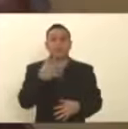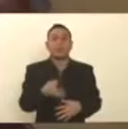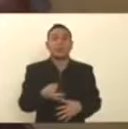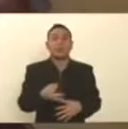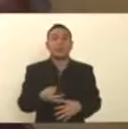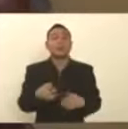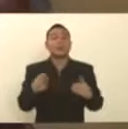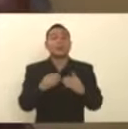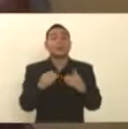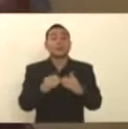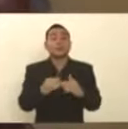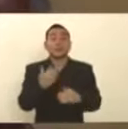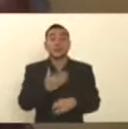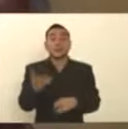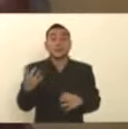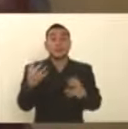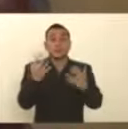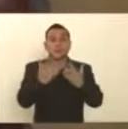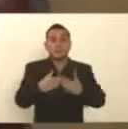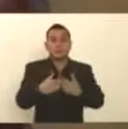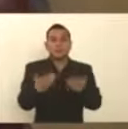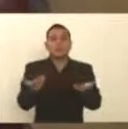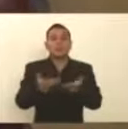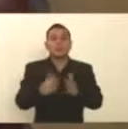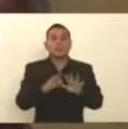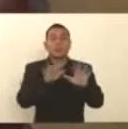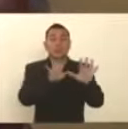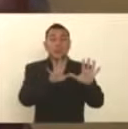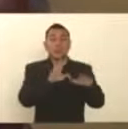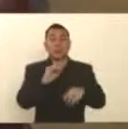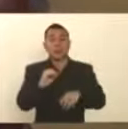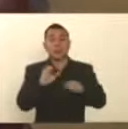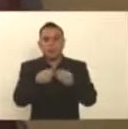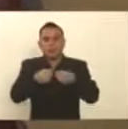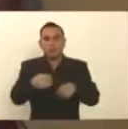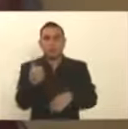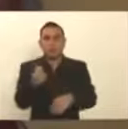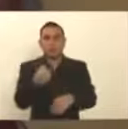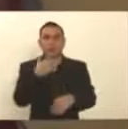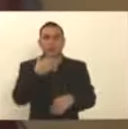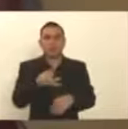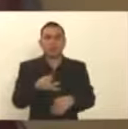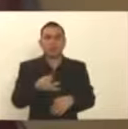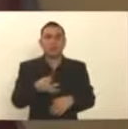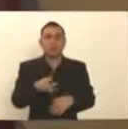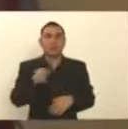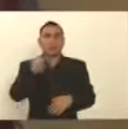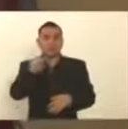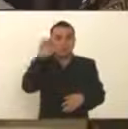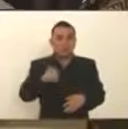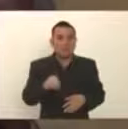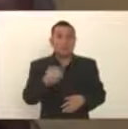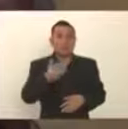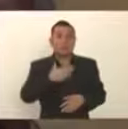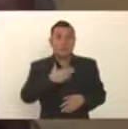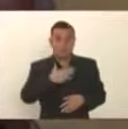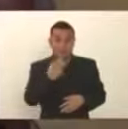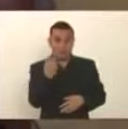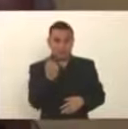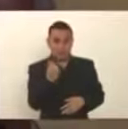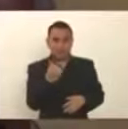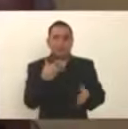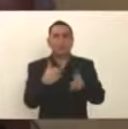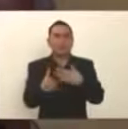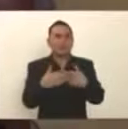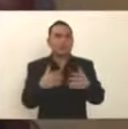Hay también algunos empresarios que están preocupados porque van a ser un 10 o un 15 o un 20% menos ricos. Ustedes tienen dinero para vivir 10 vidas. Sí, va a perder